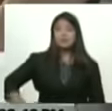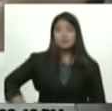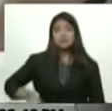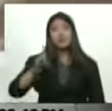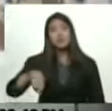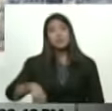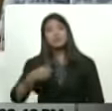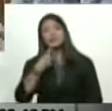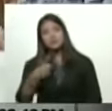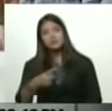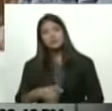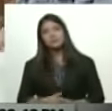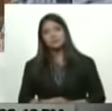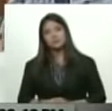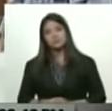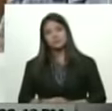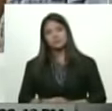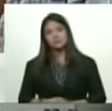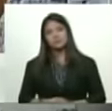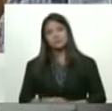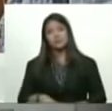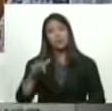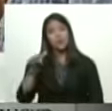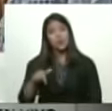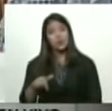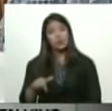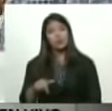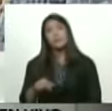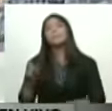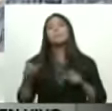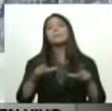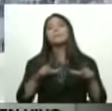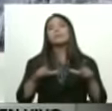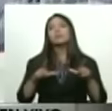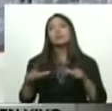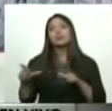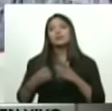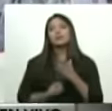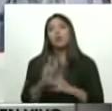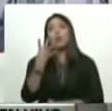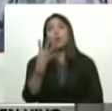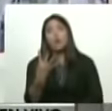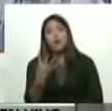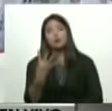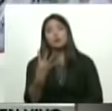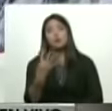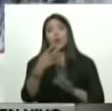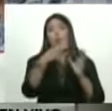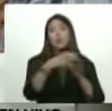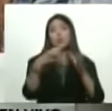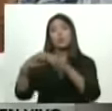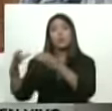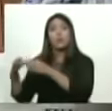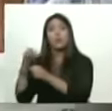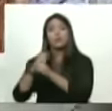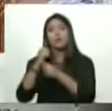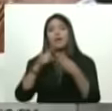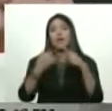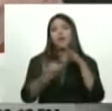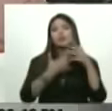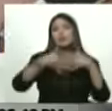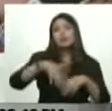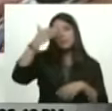también hacía referencia a que el día de hoy se estaban instalando y estaban funcionando 4 mesas de trabajo de industria militar,